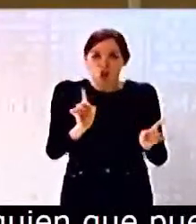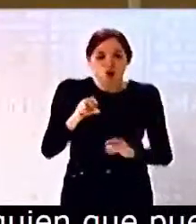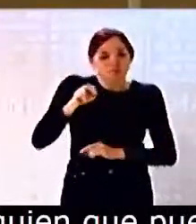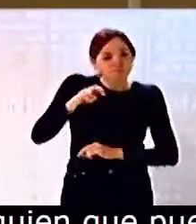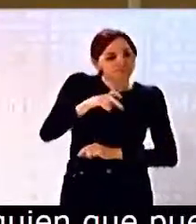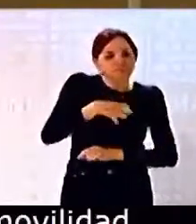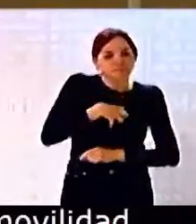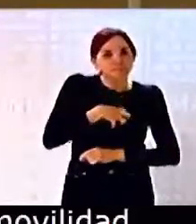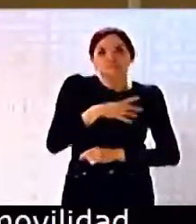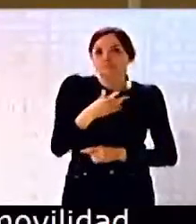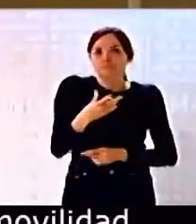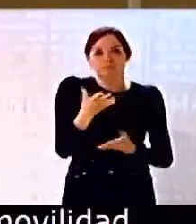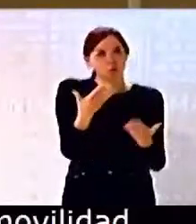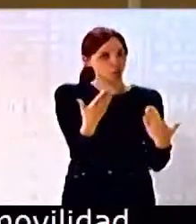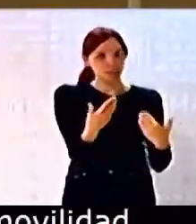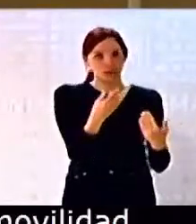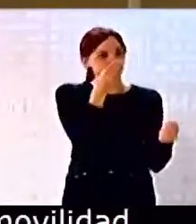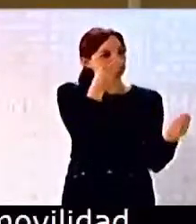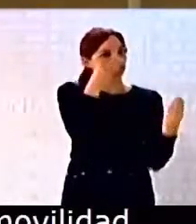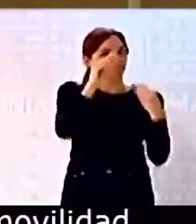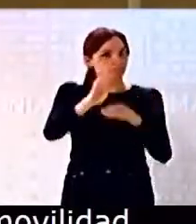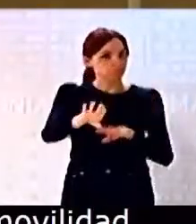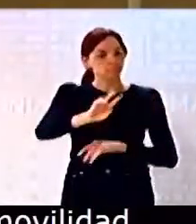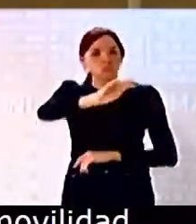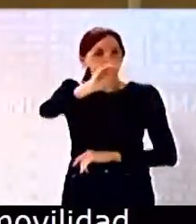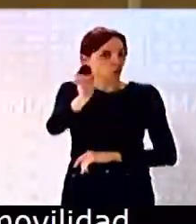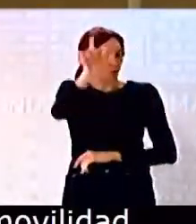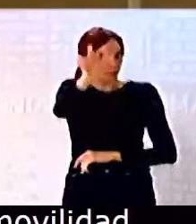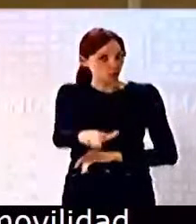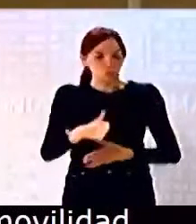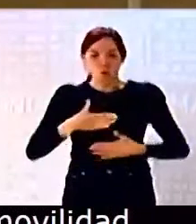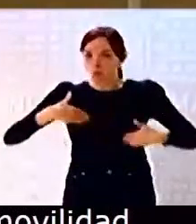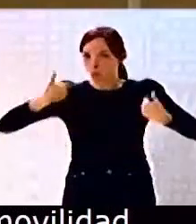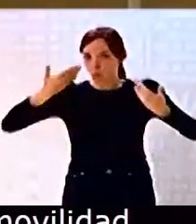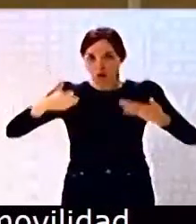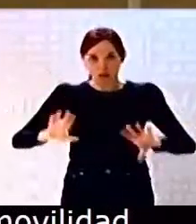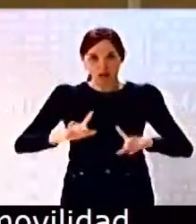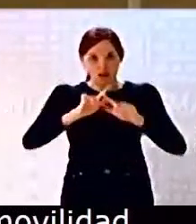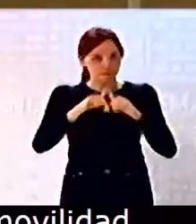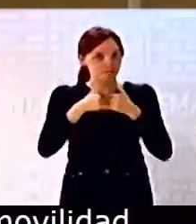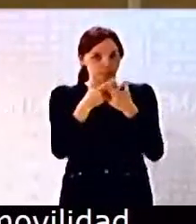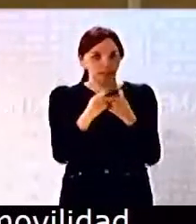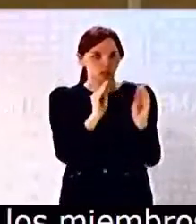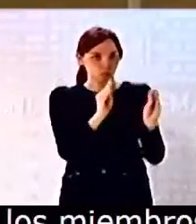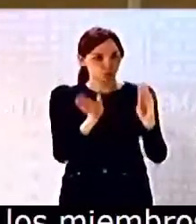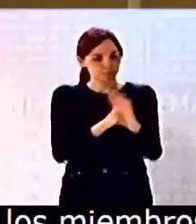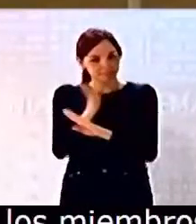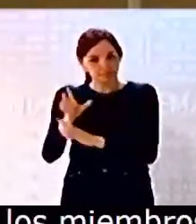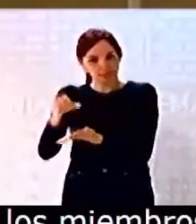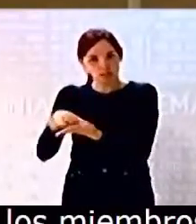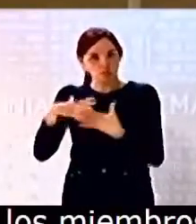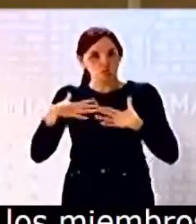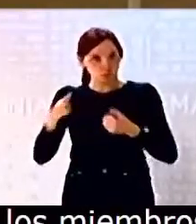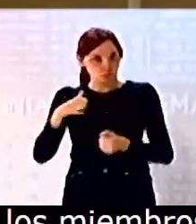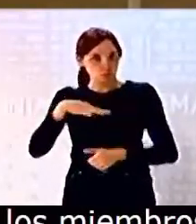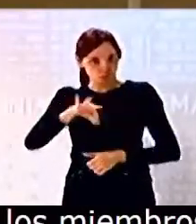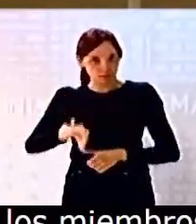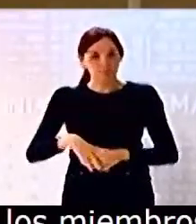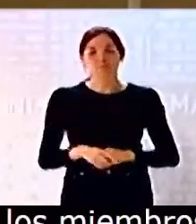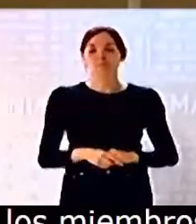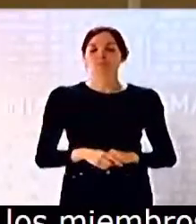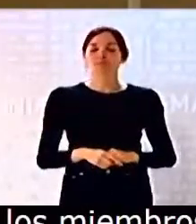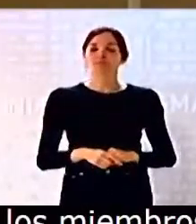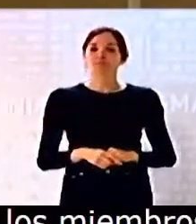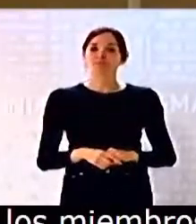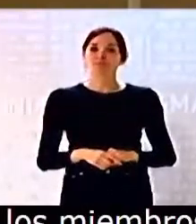para poder ir, pues que lo haga cualquiera de los miembros de su familia, ¿no? A